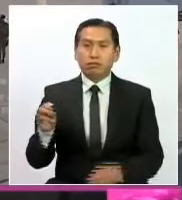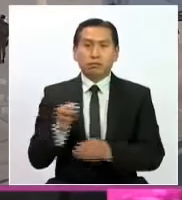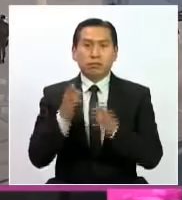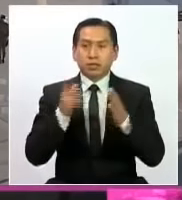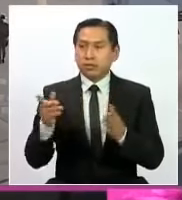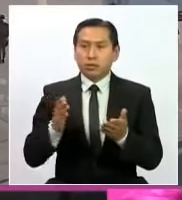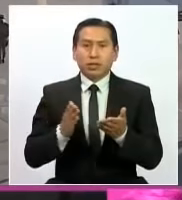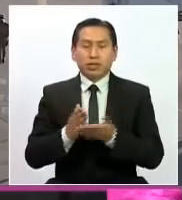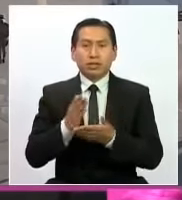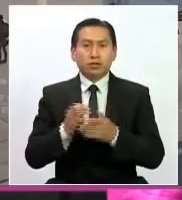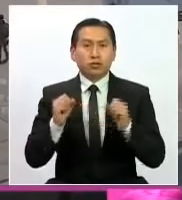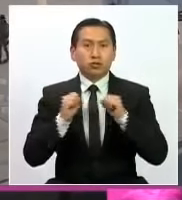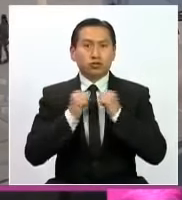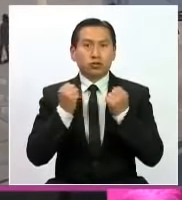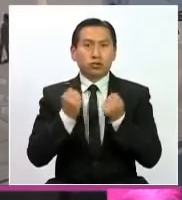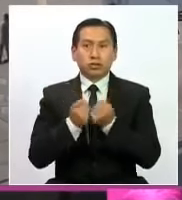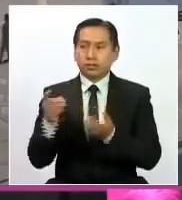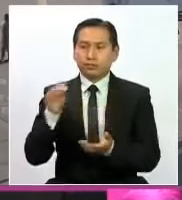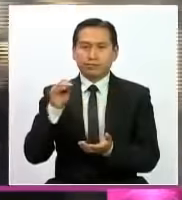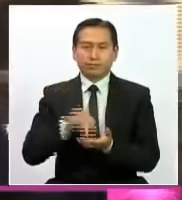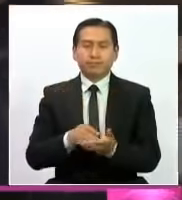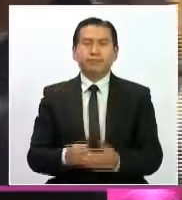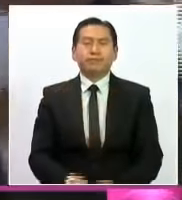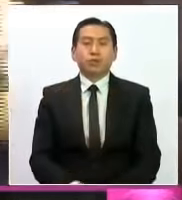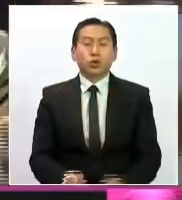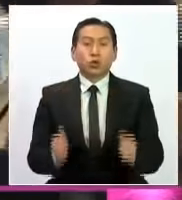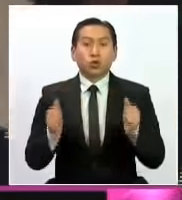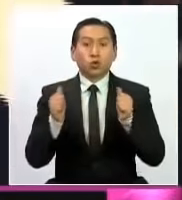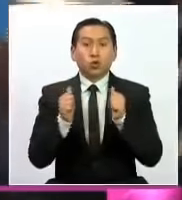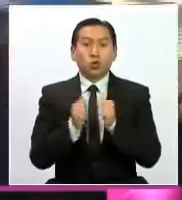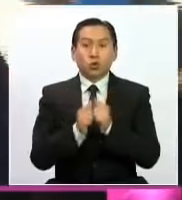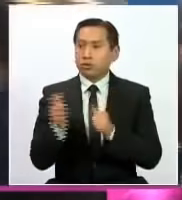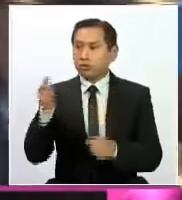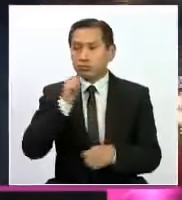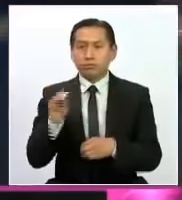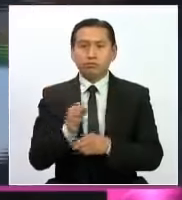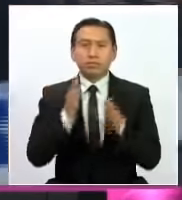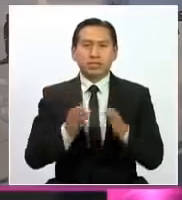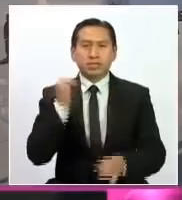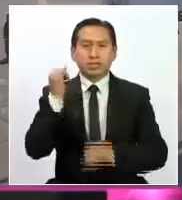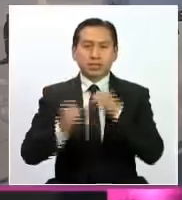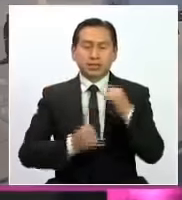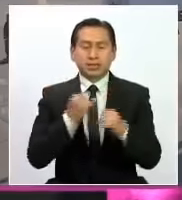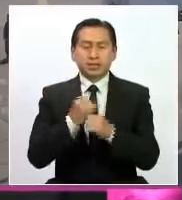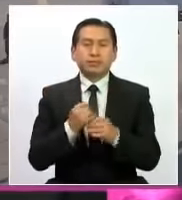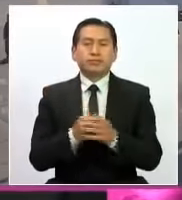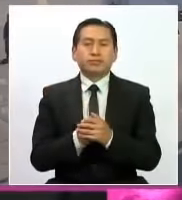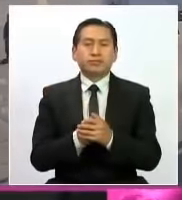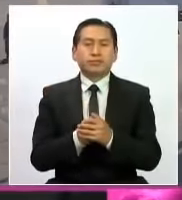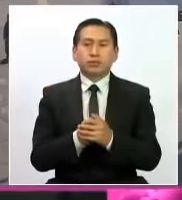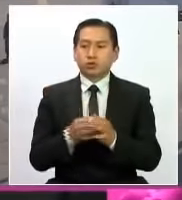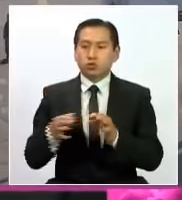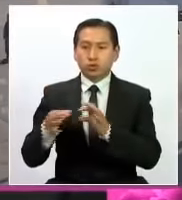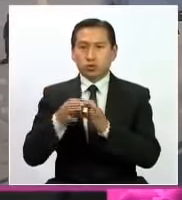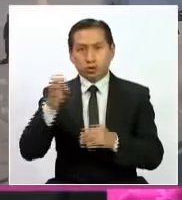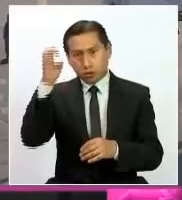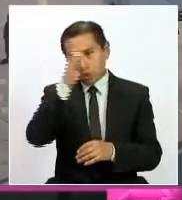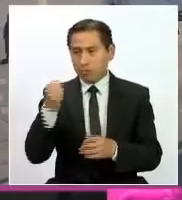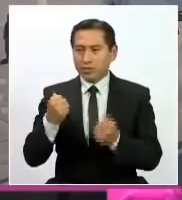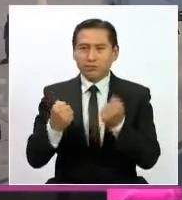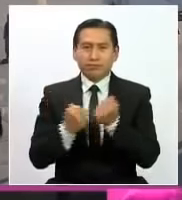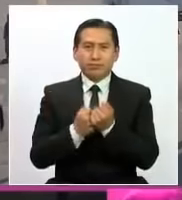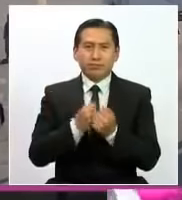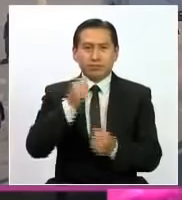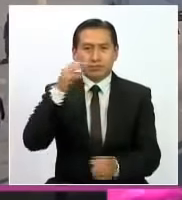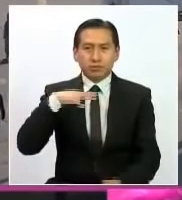y Agenda 2030, junto con la ministra de Asuntos Exteriores, Unión Europea y Cooperación,